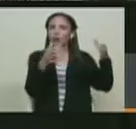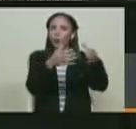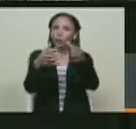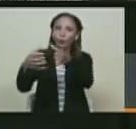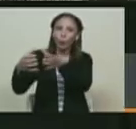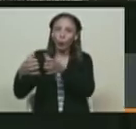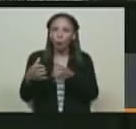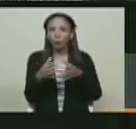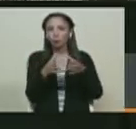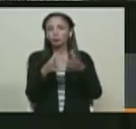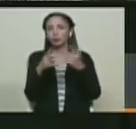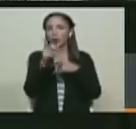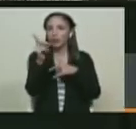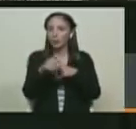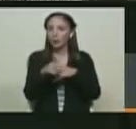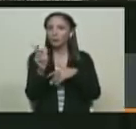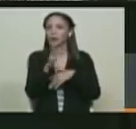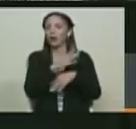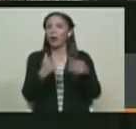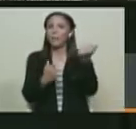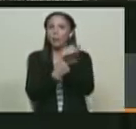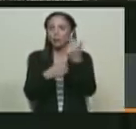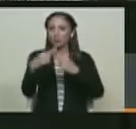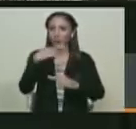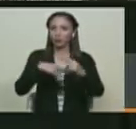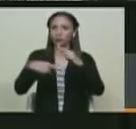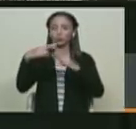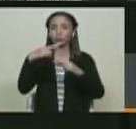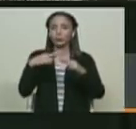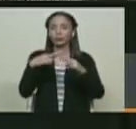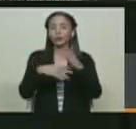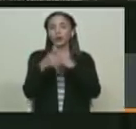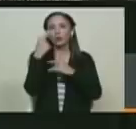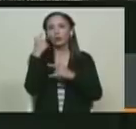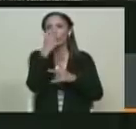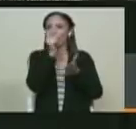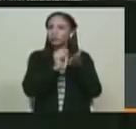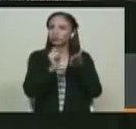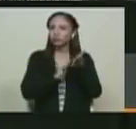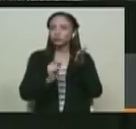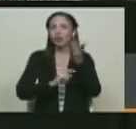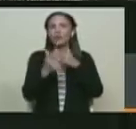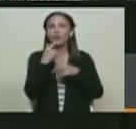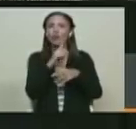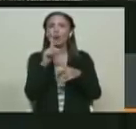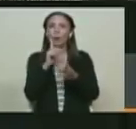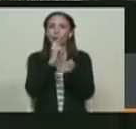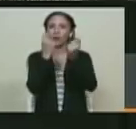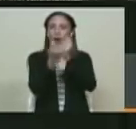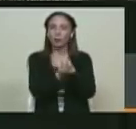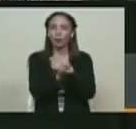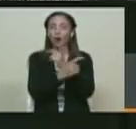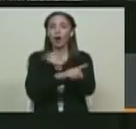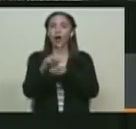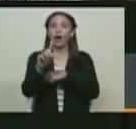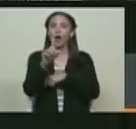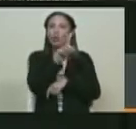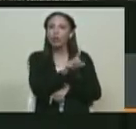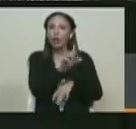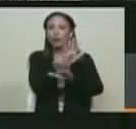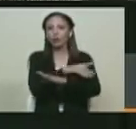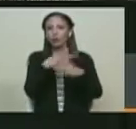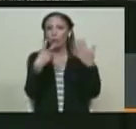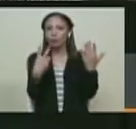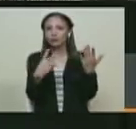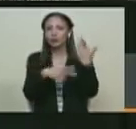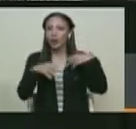izquierda mundiales, Ignacio Ramonet. Yo le hubiera puesto las 12 victorias del pueblo de Venezuela y del